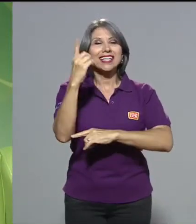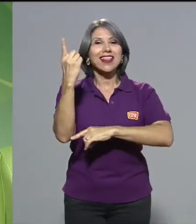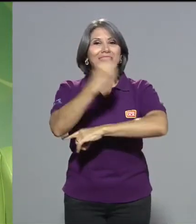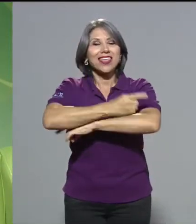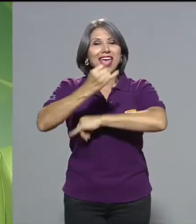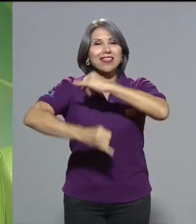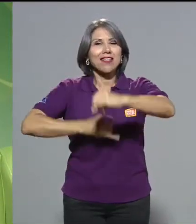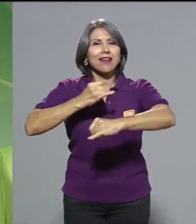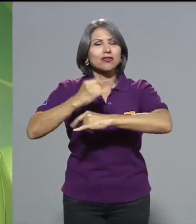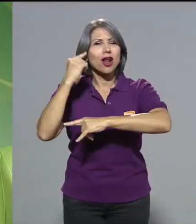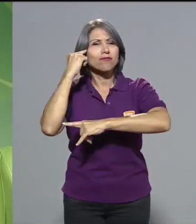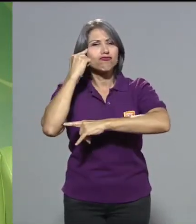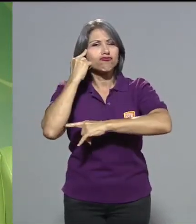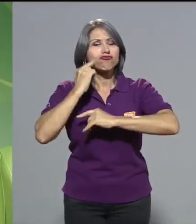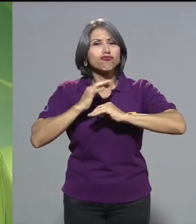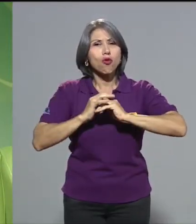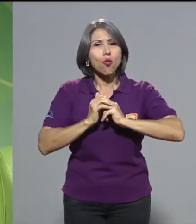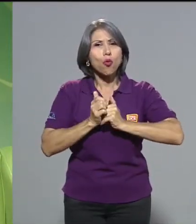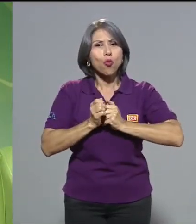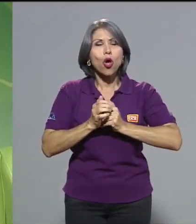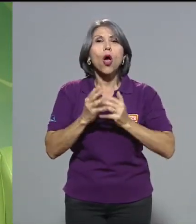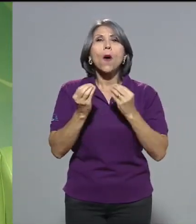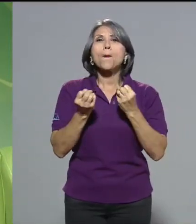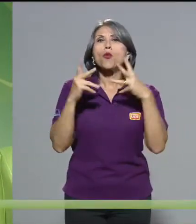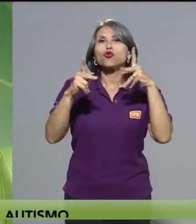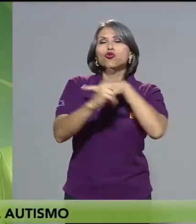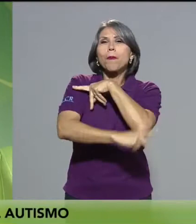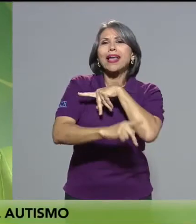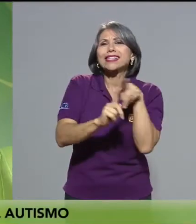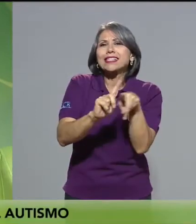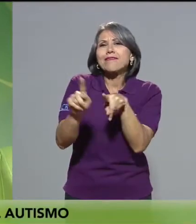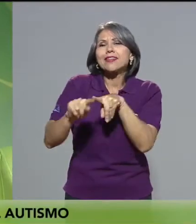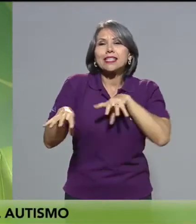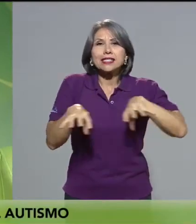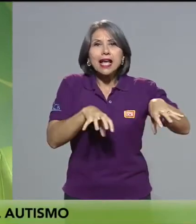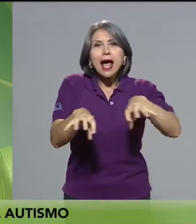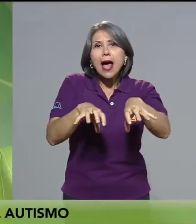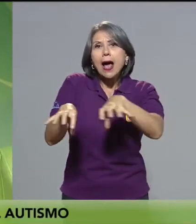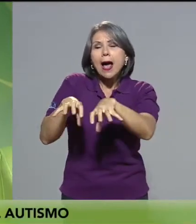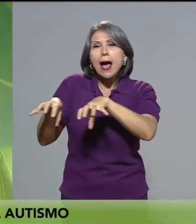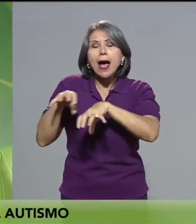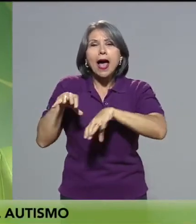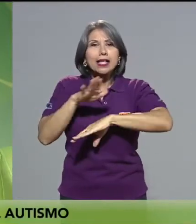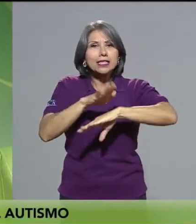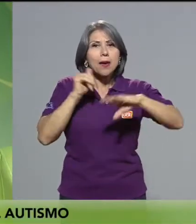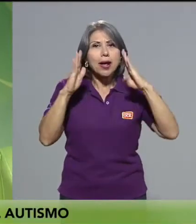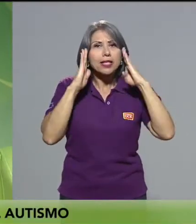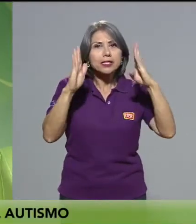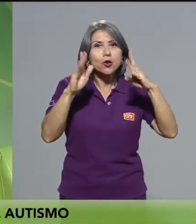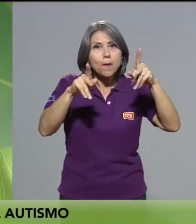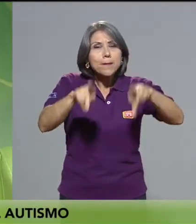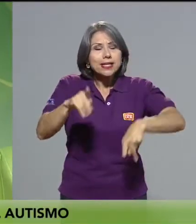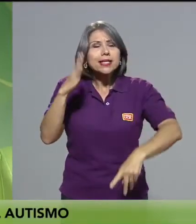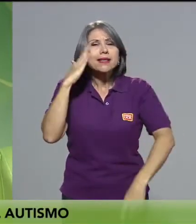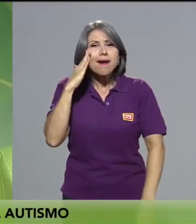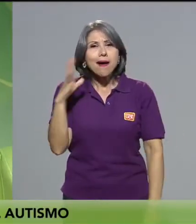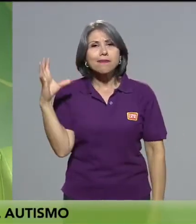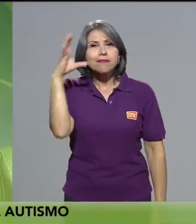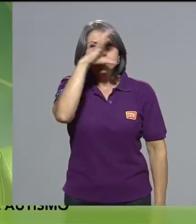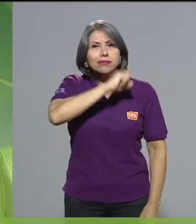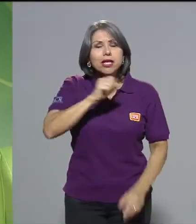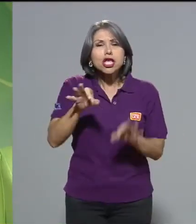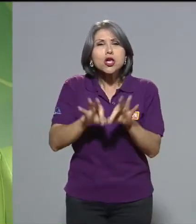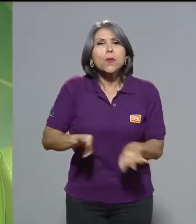del mundo. Muchos países realizan diversas acciones para llamar la atención de la población sobre la importancia de incluir a las personas